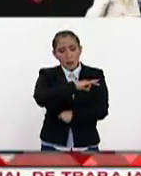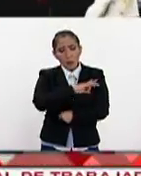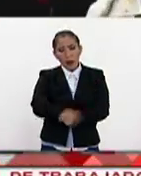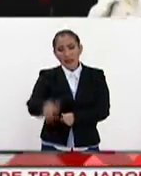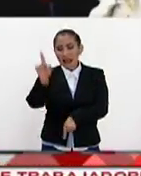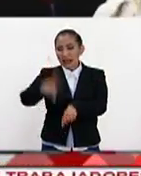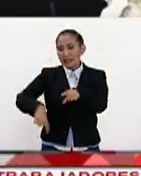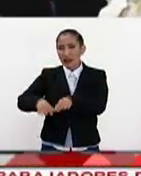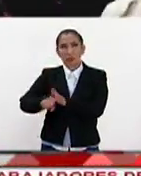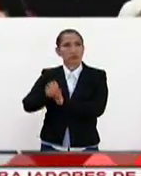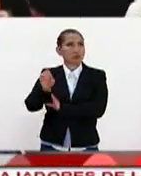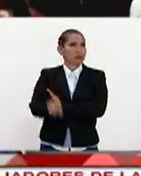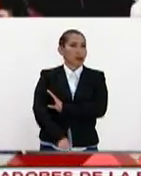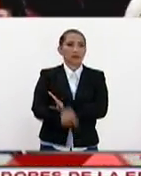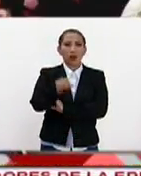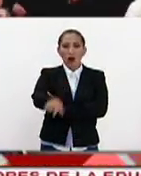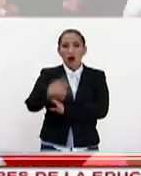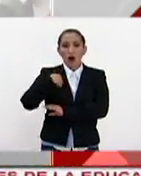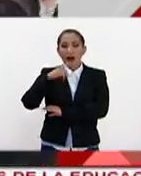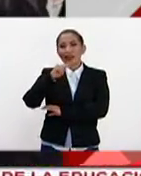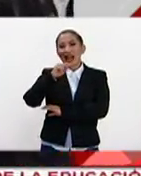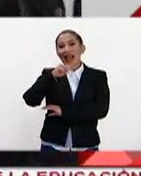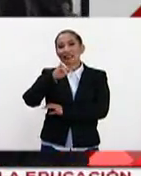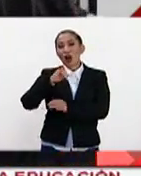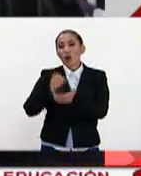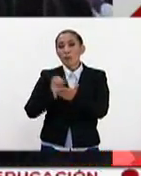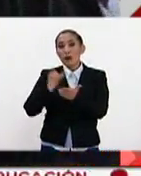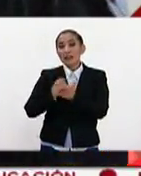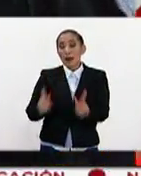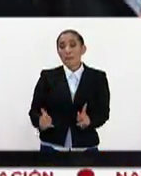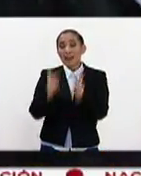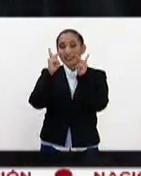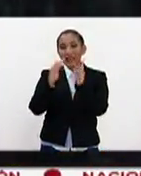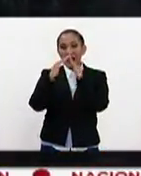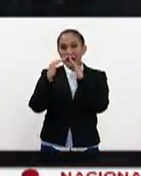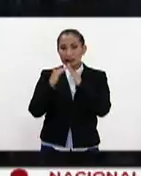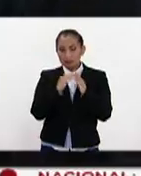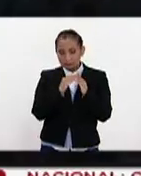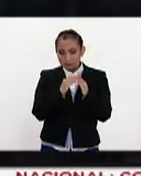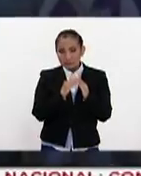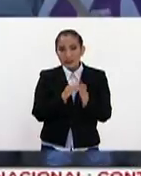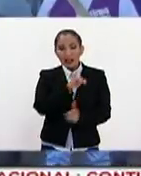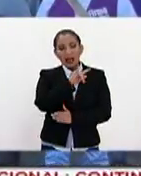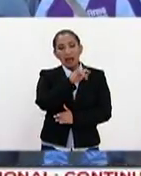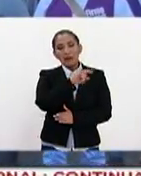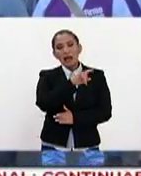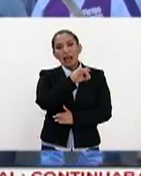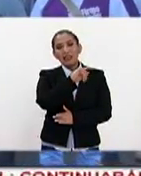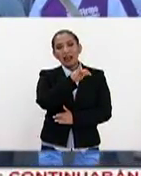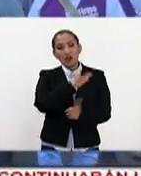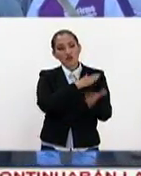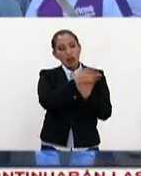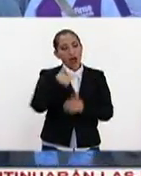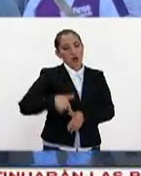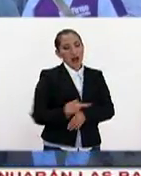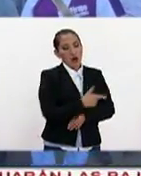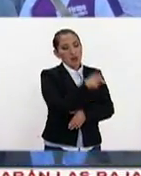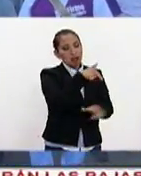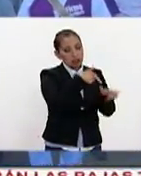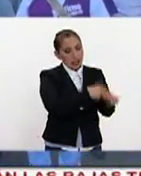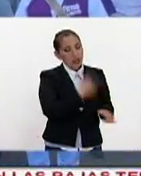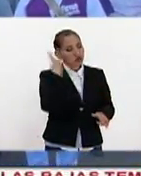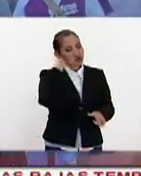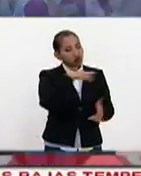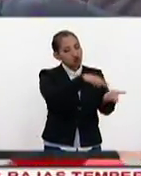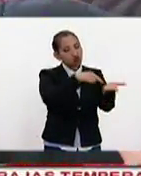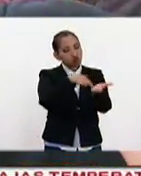podrían eliminar, por ejemplo, la tenencia y los impuestos a la venta de inmuebles. Jaime Rodríguez Calderón estuvo en Guanajuato, donde continuó con